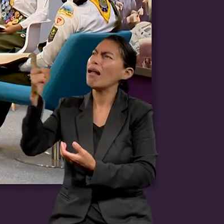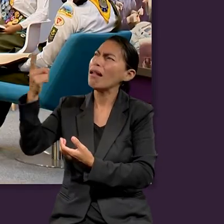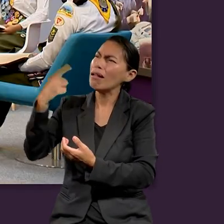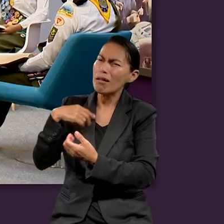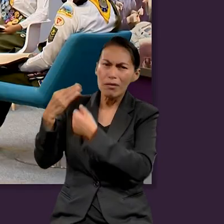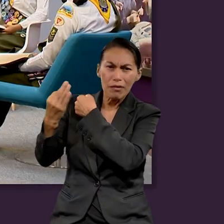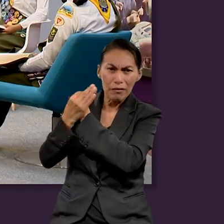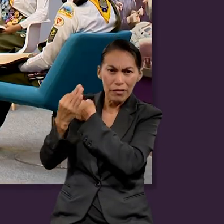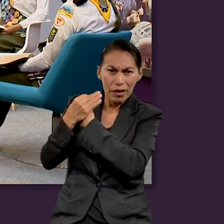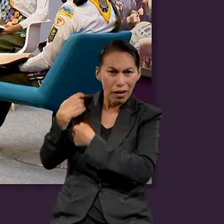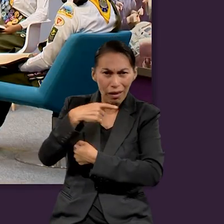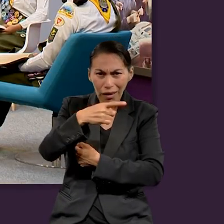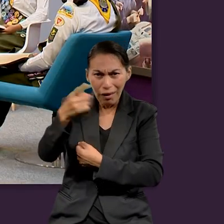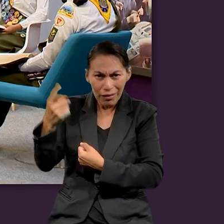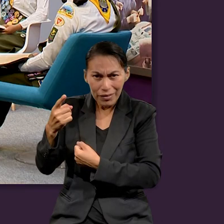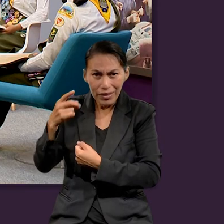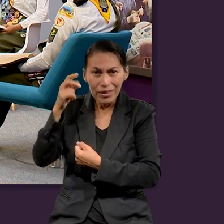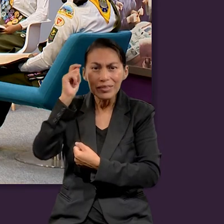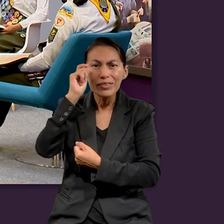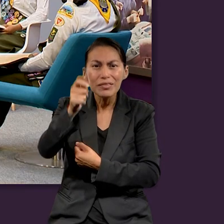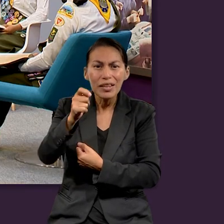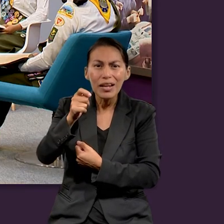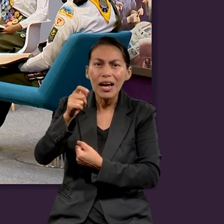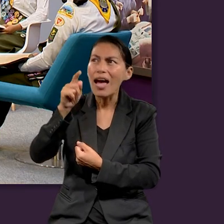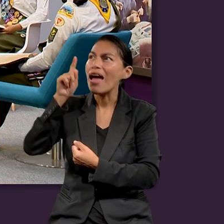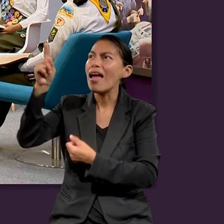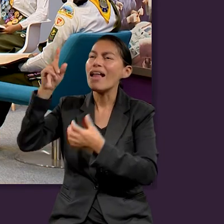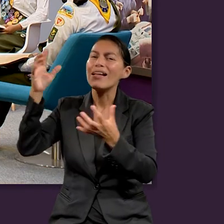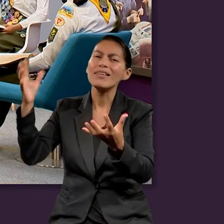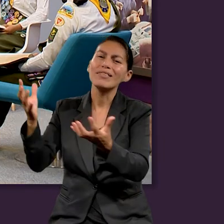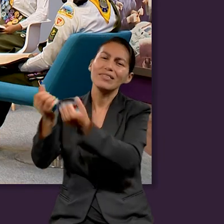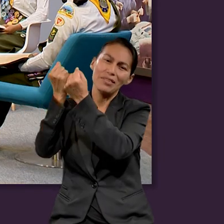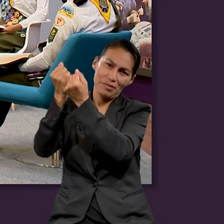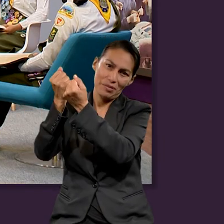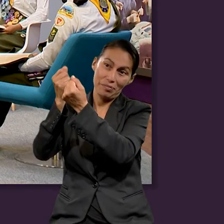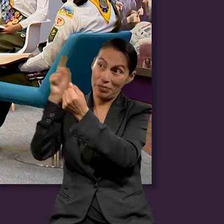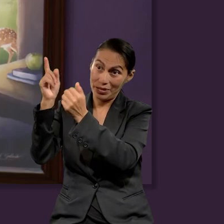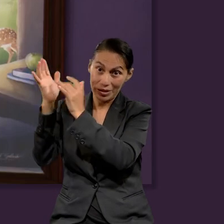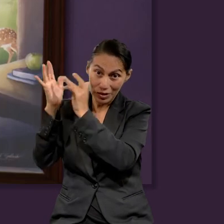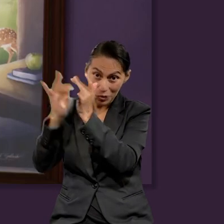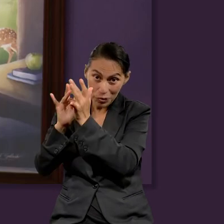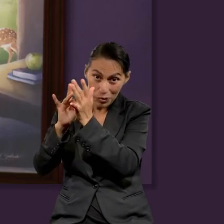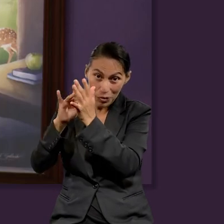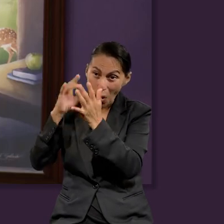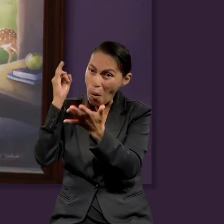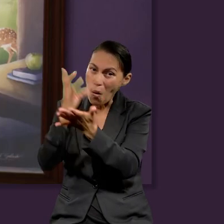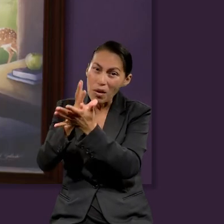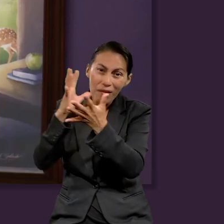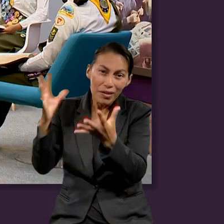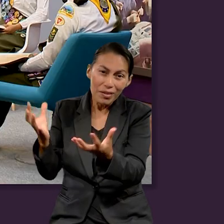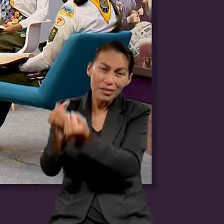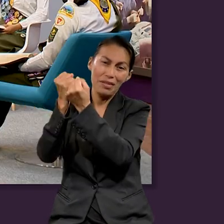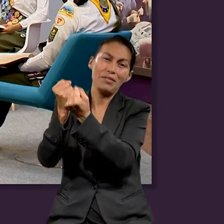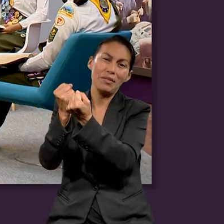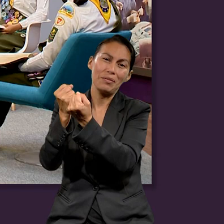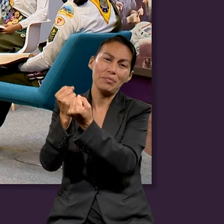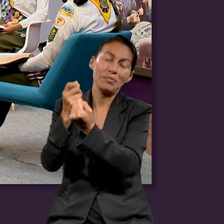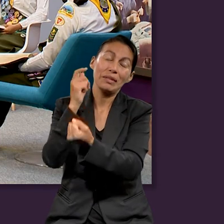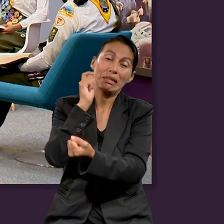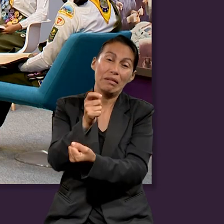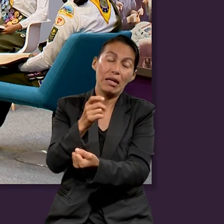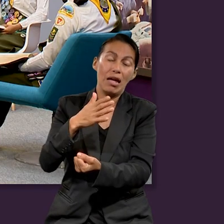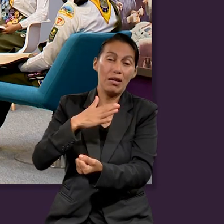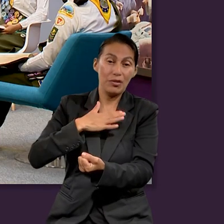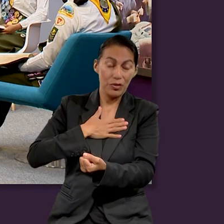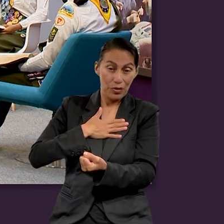su intercesión significa que la salvación solo viene por medio de Jesús quiere decir que este